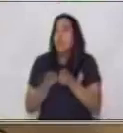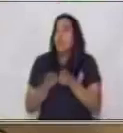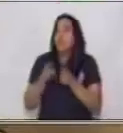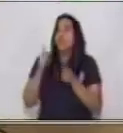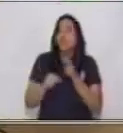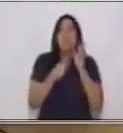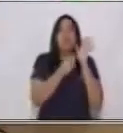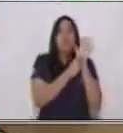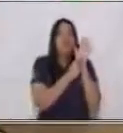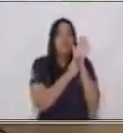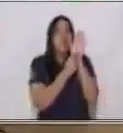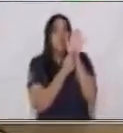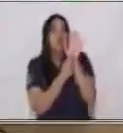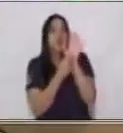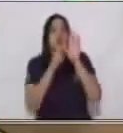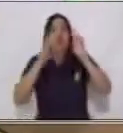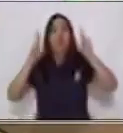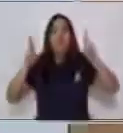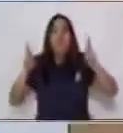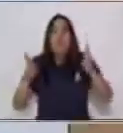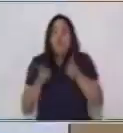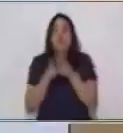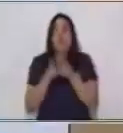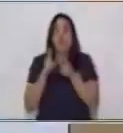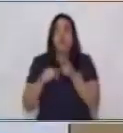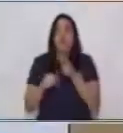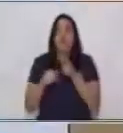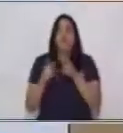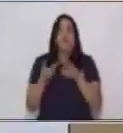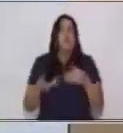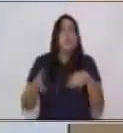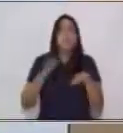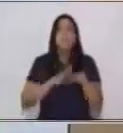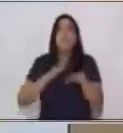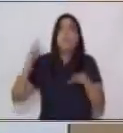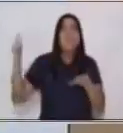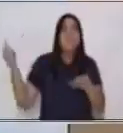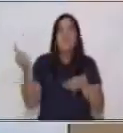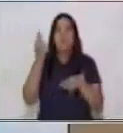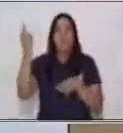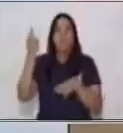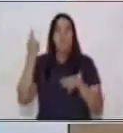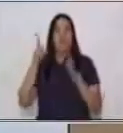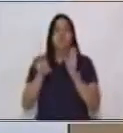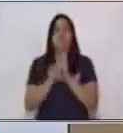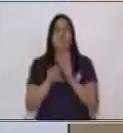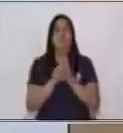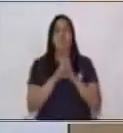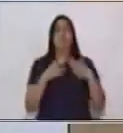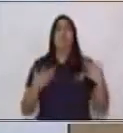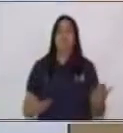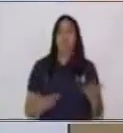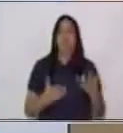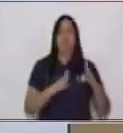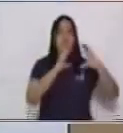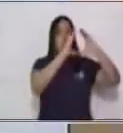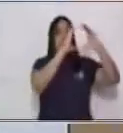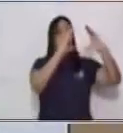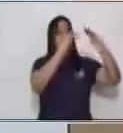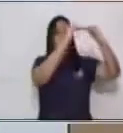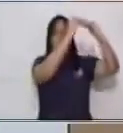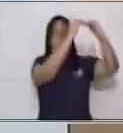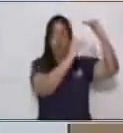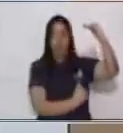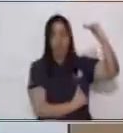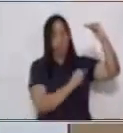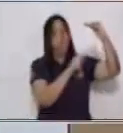abreviada, concisa y fiel sobre lo más importante de un texto. ¿Qué quiere decir abreviada? Es decir, algo breve,